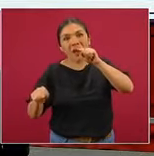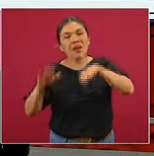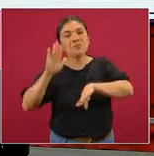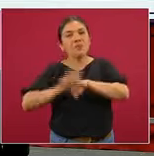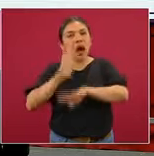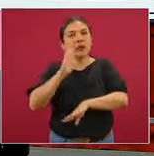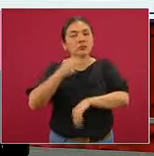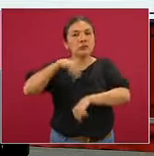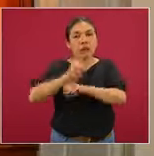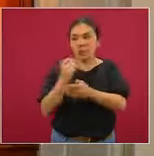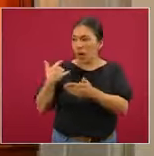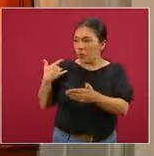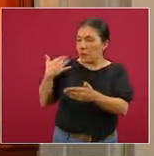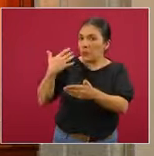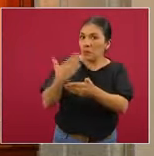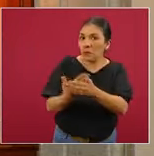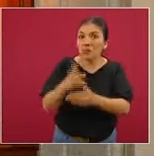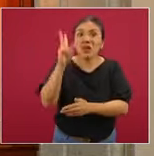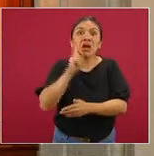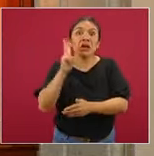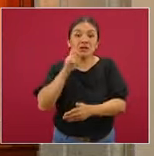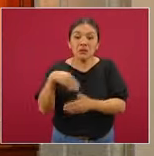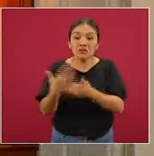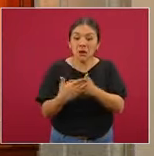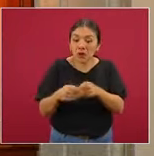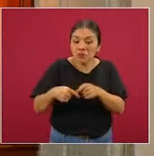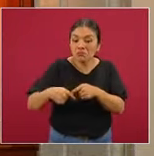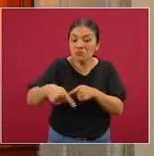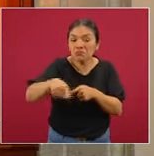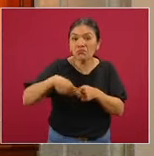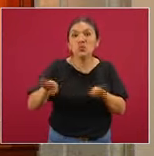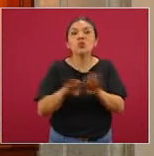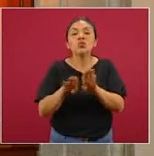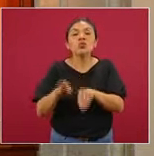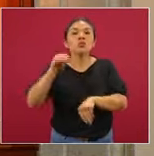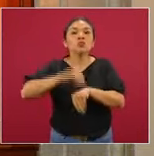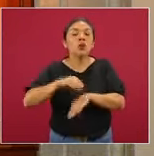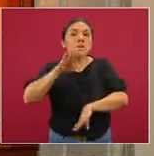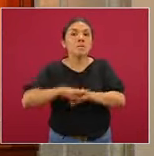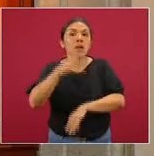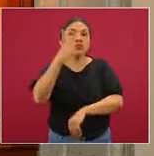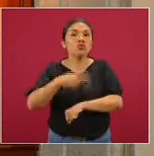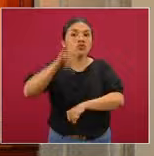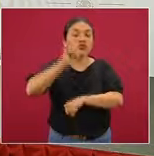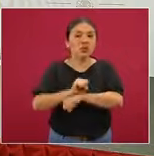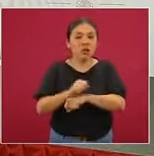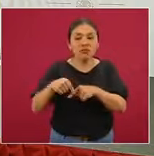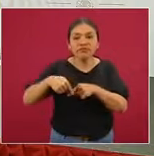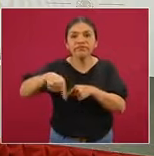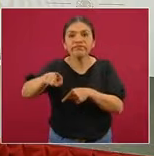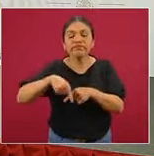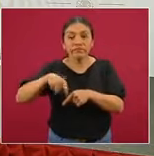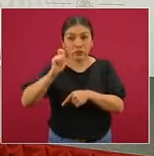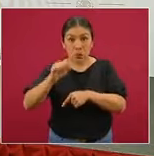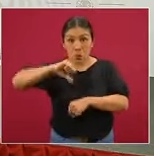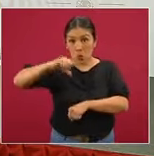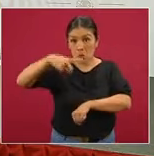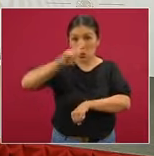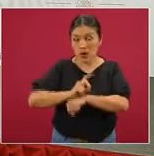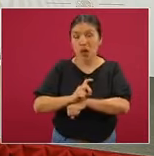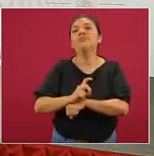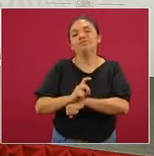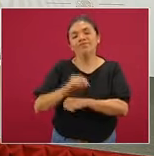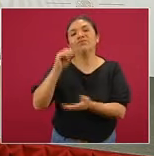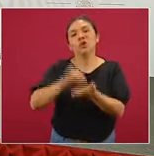las últimas semanas. Vamos a ver cómo se comporta la última semana, las últimas 2 semanas graficadas, que para el día de hoy